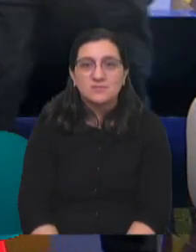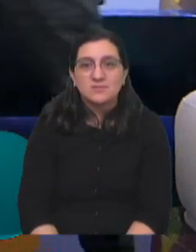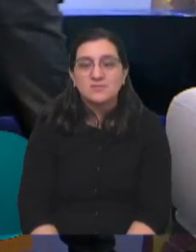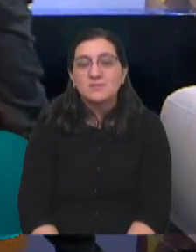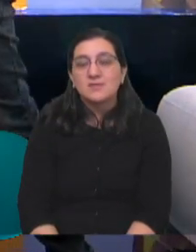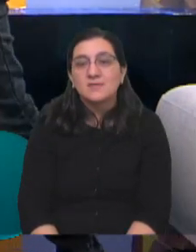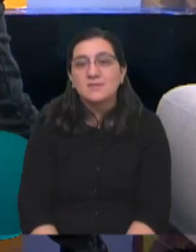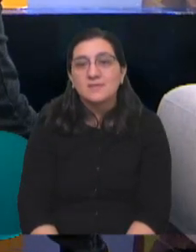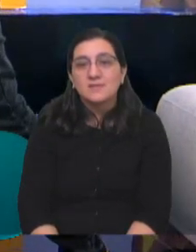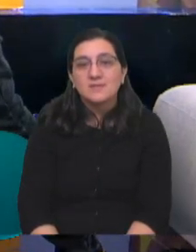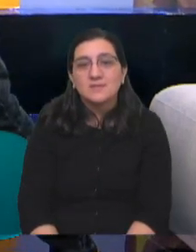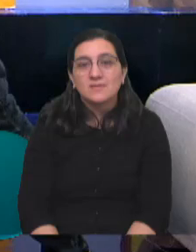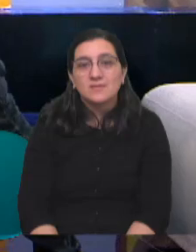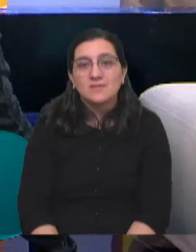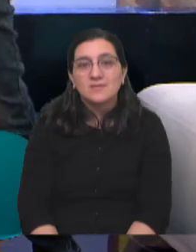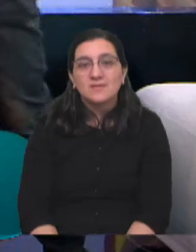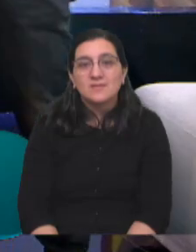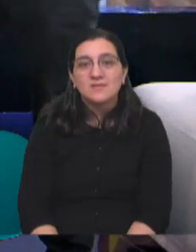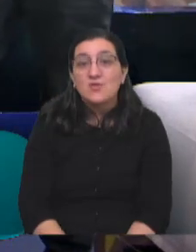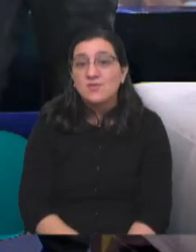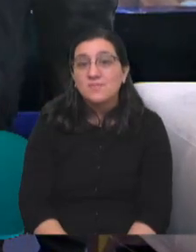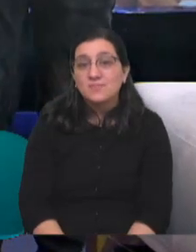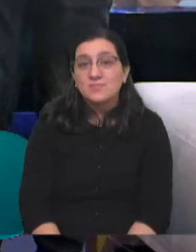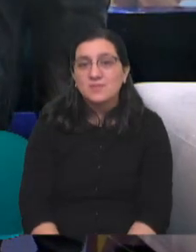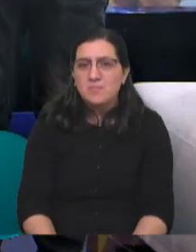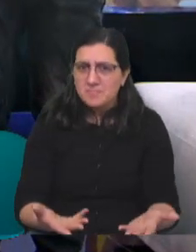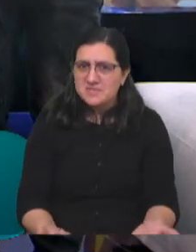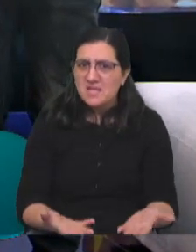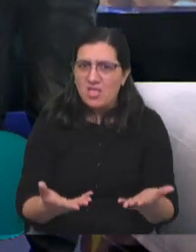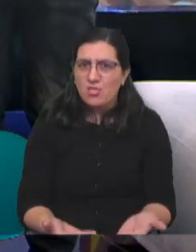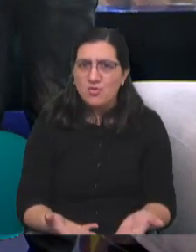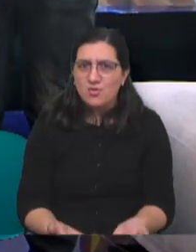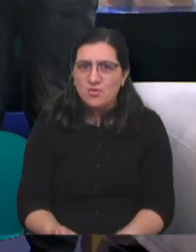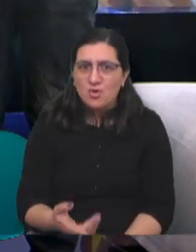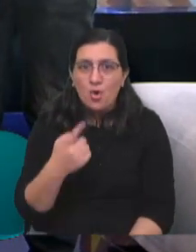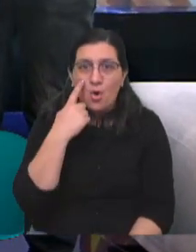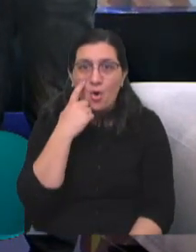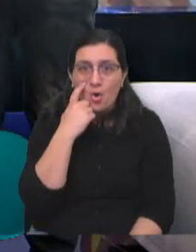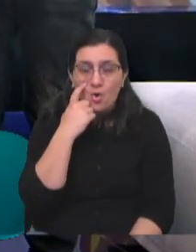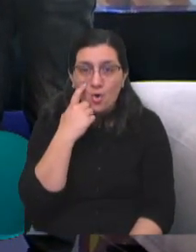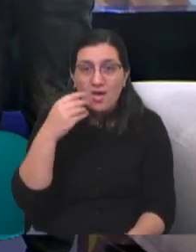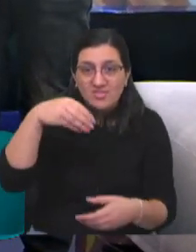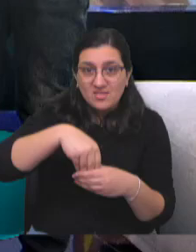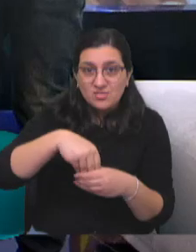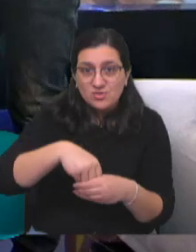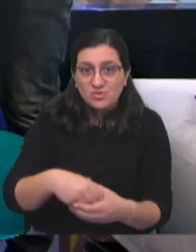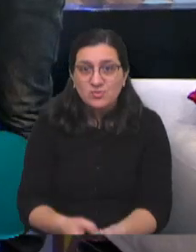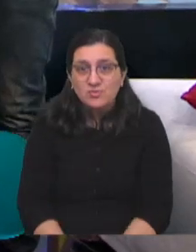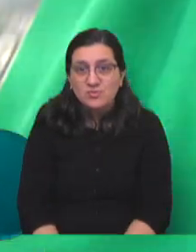Silvia. Mirá. Acá tenemos. Flor de repollo. Este, ay, cómo es un pesa. Repollo de verdad. Bueno. Ojo el peinecito de adentro. Un poco de peineta.